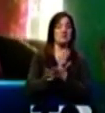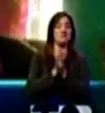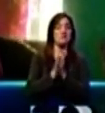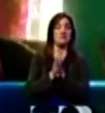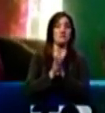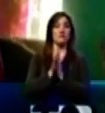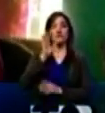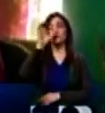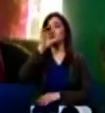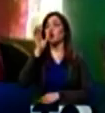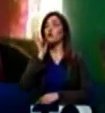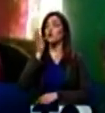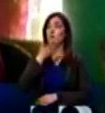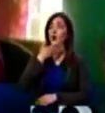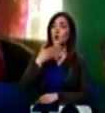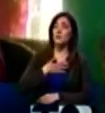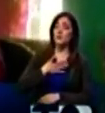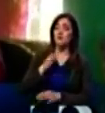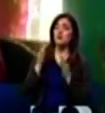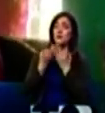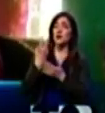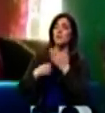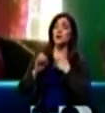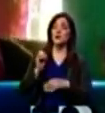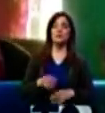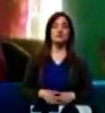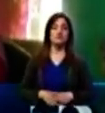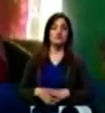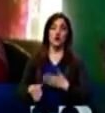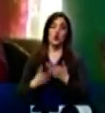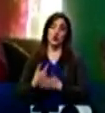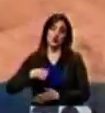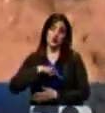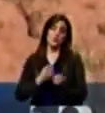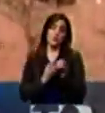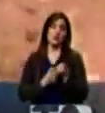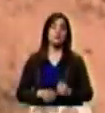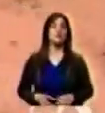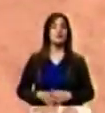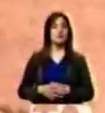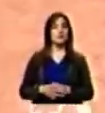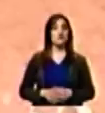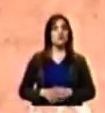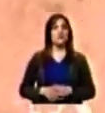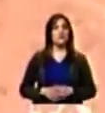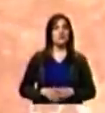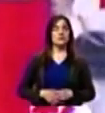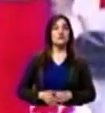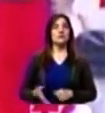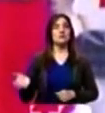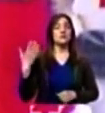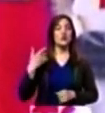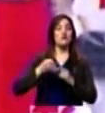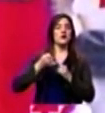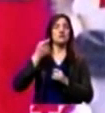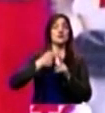Y se fue buscando un mejor futuro para su hija, para su familia y para todos nosotros. La última vez que se supo de Anthony fue a